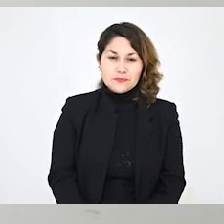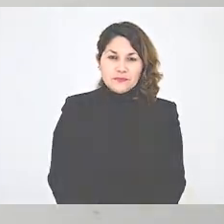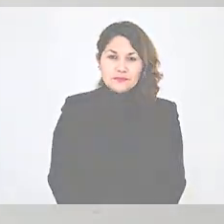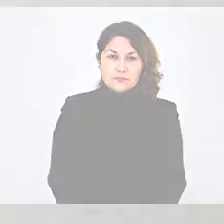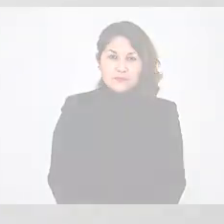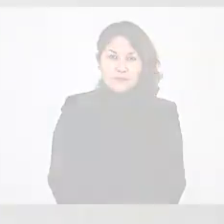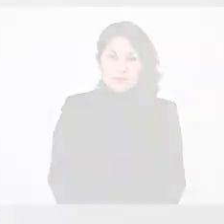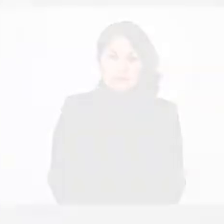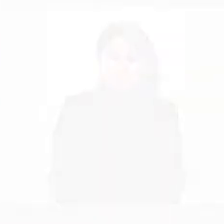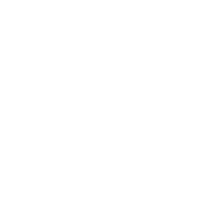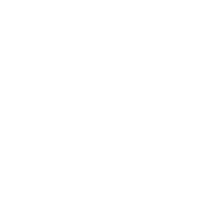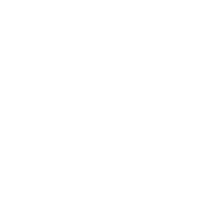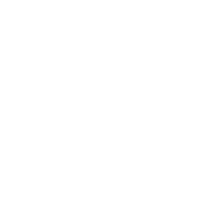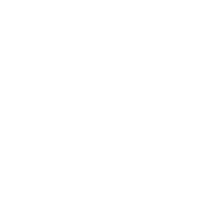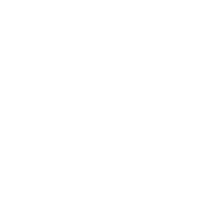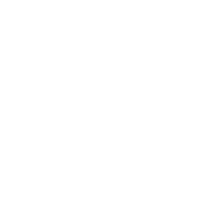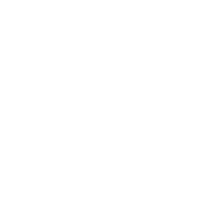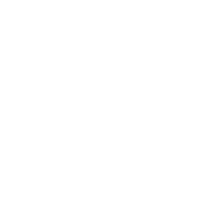sobrevivencia SIS.